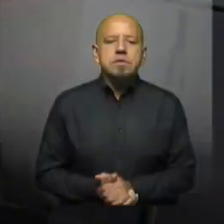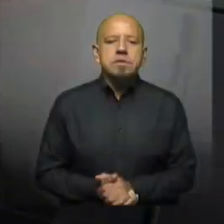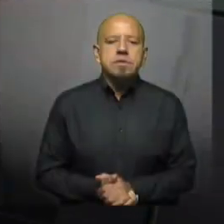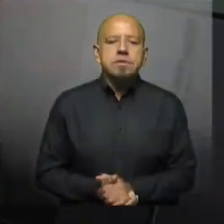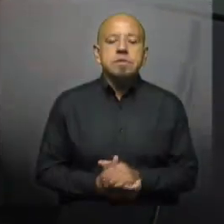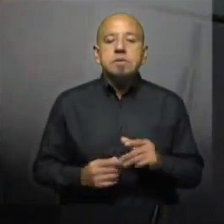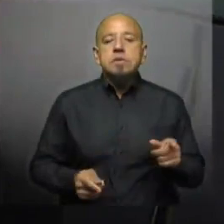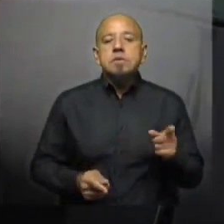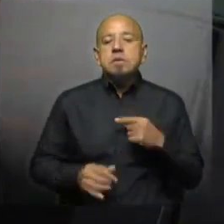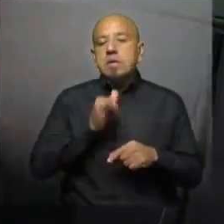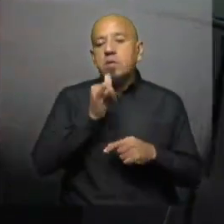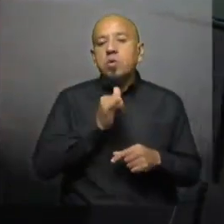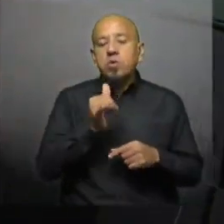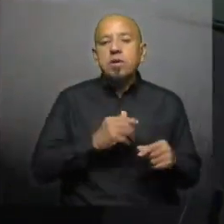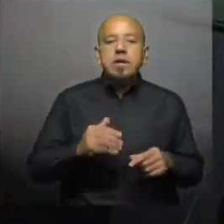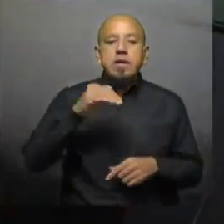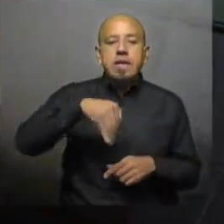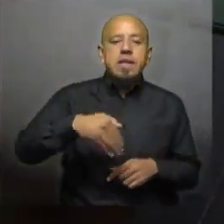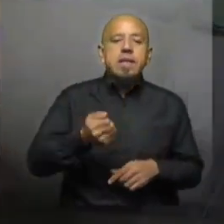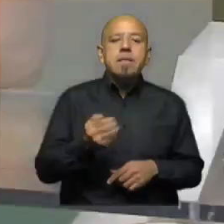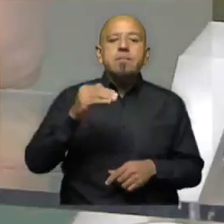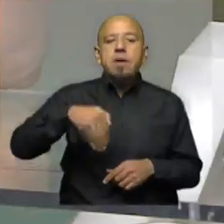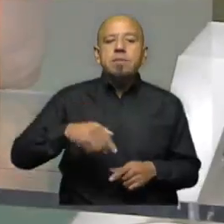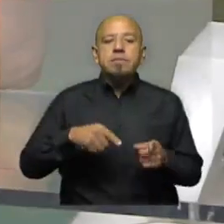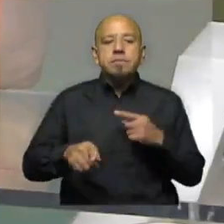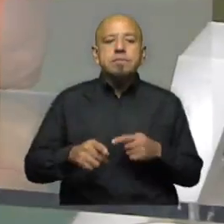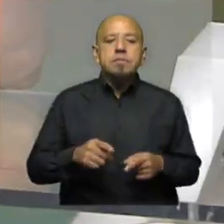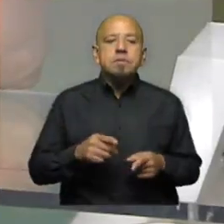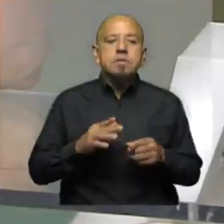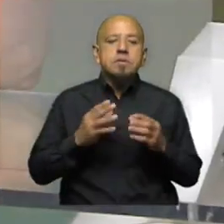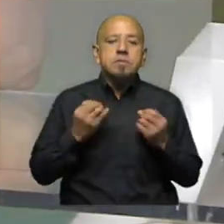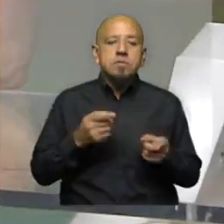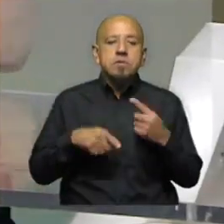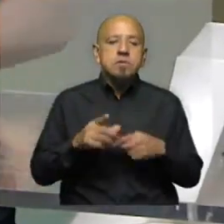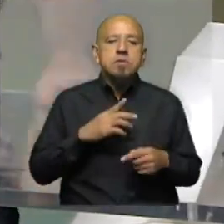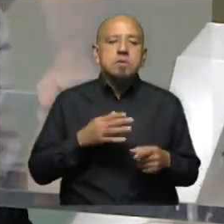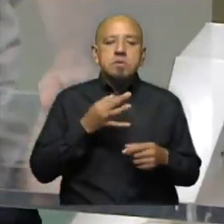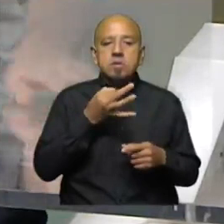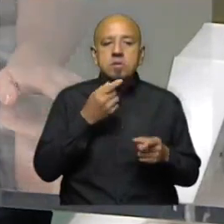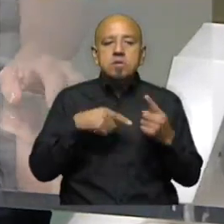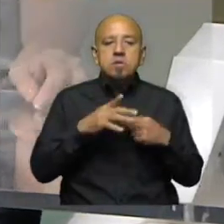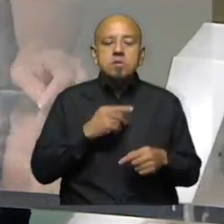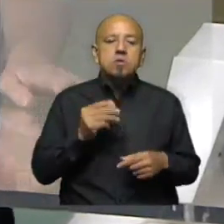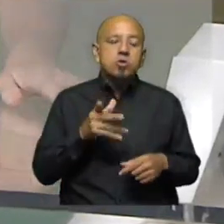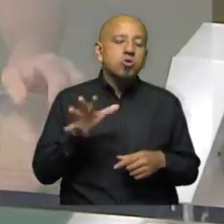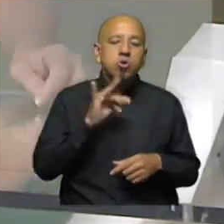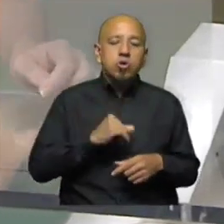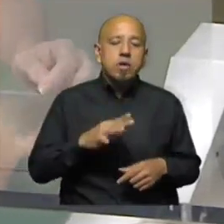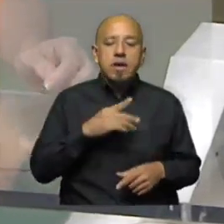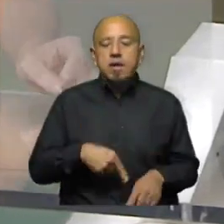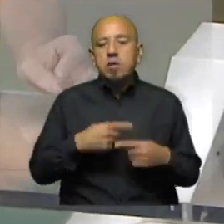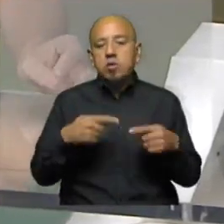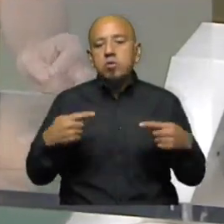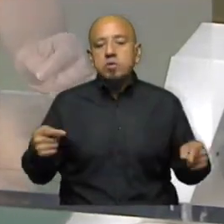El mercado agrícola los invita a vivir la experiencia MAM, ¿verdad? Exactamente, porque como siempre les decimos en el MAM, todos los días pasan